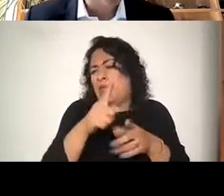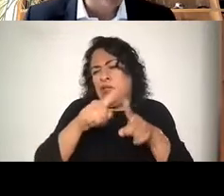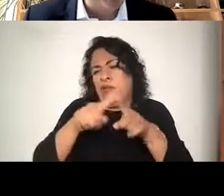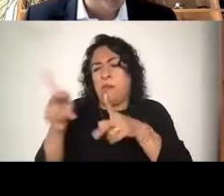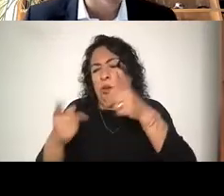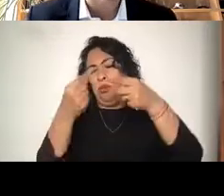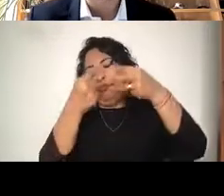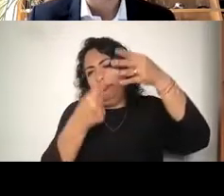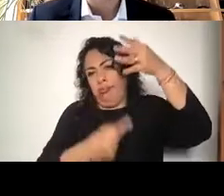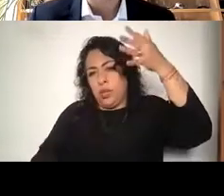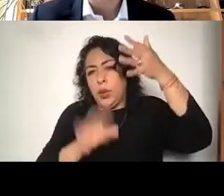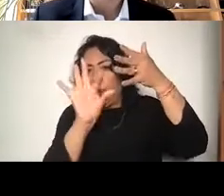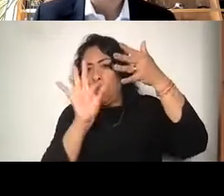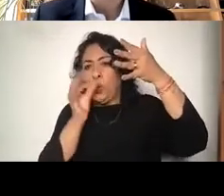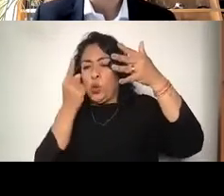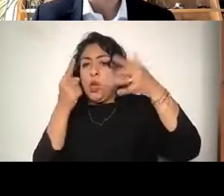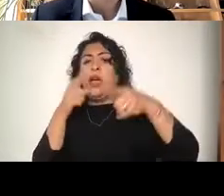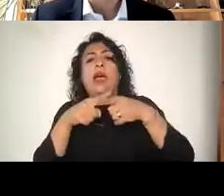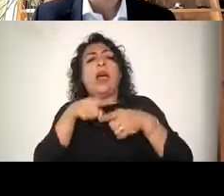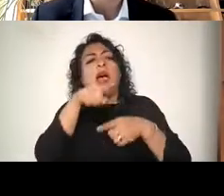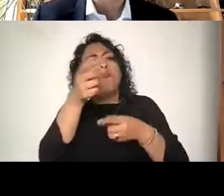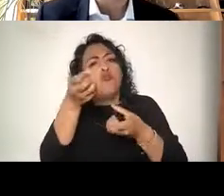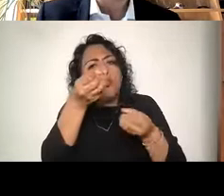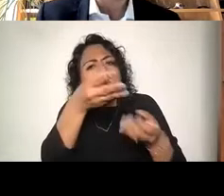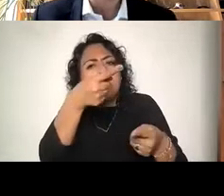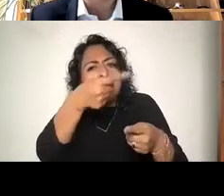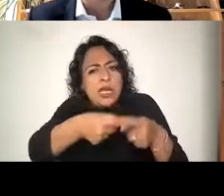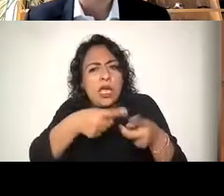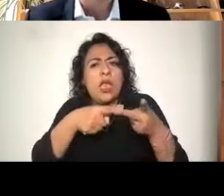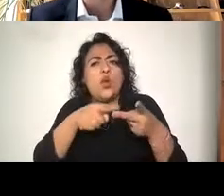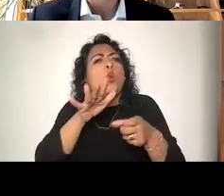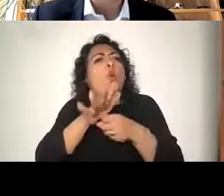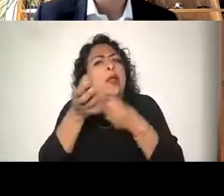preguntas, de quién reciben aportes,